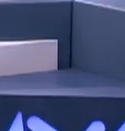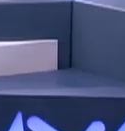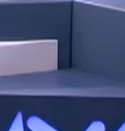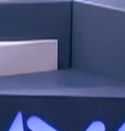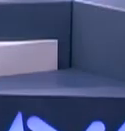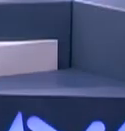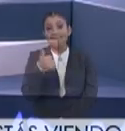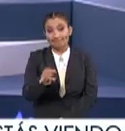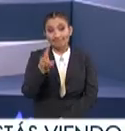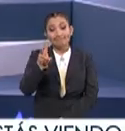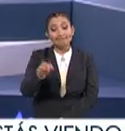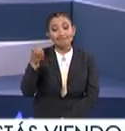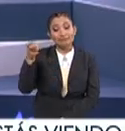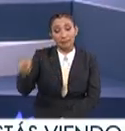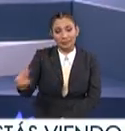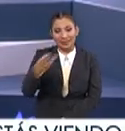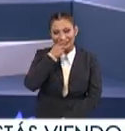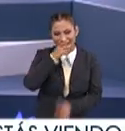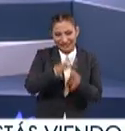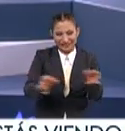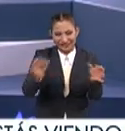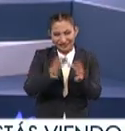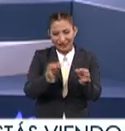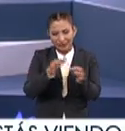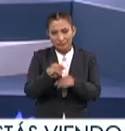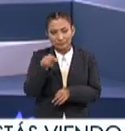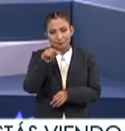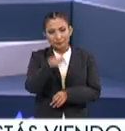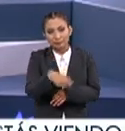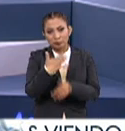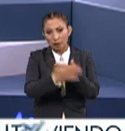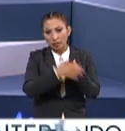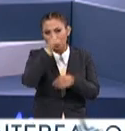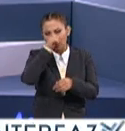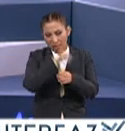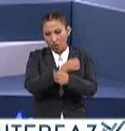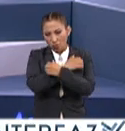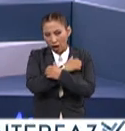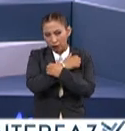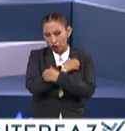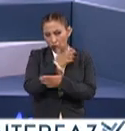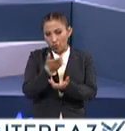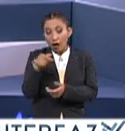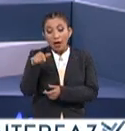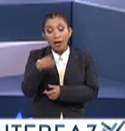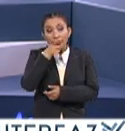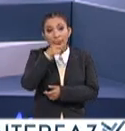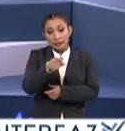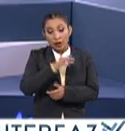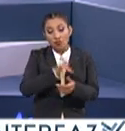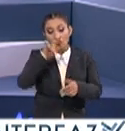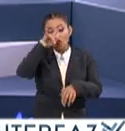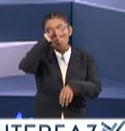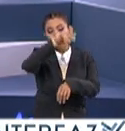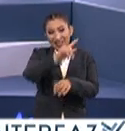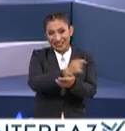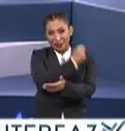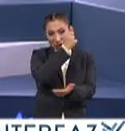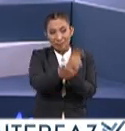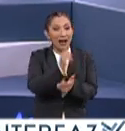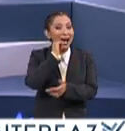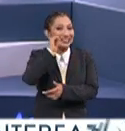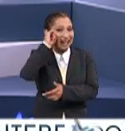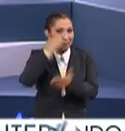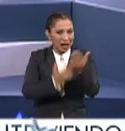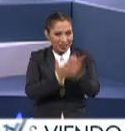Así es, Ana Cris, lo que explicaba ahí el próximo secretario de Educación Pública, precisamente iba a rumbo a Tamaulipas el día de